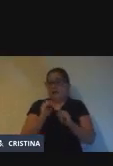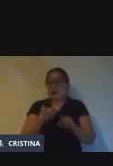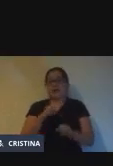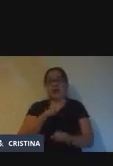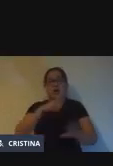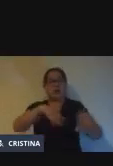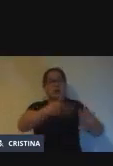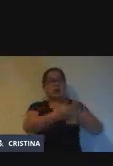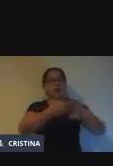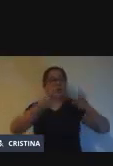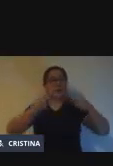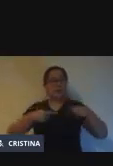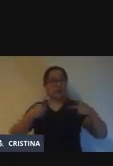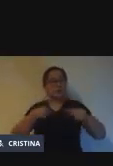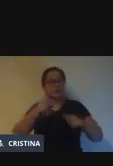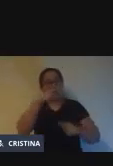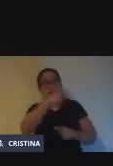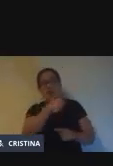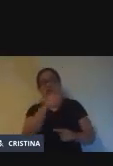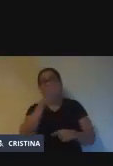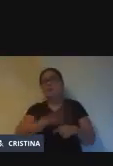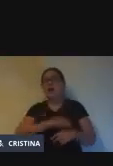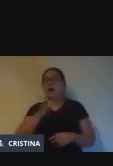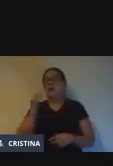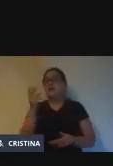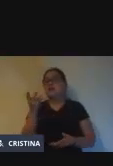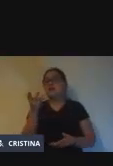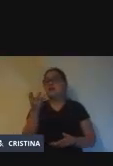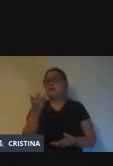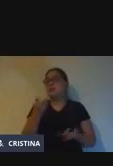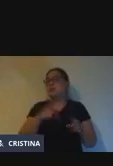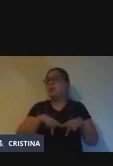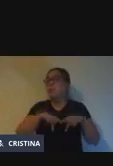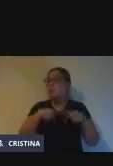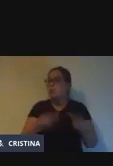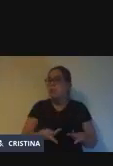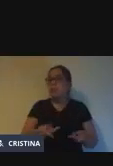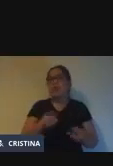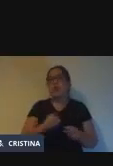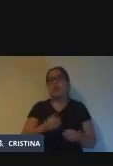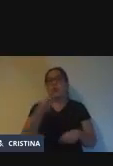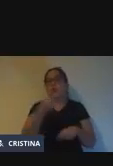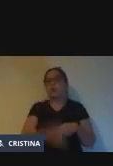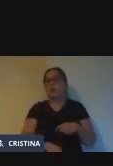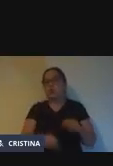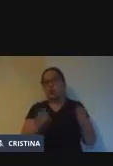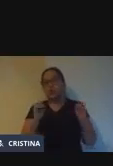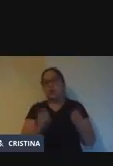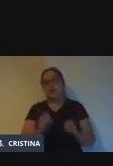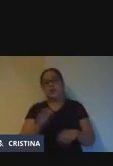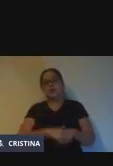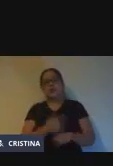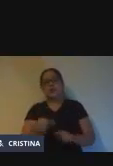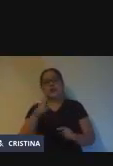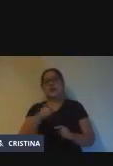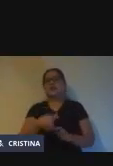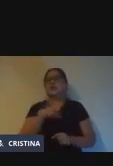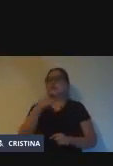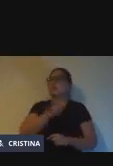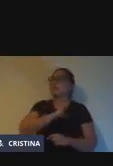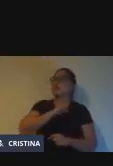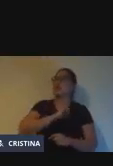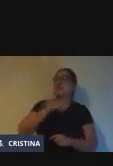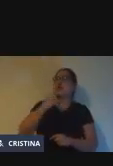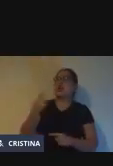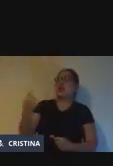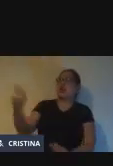personas indefensas o en ese momento en situación de vulnerabilidad porque están, digamos, no se